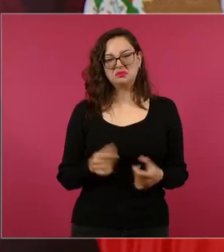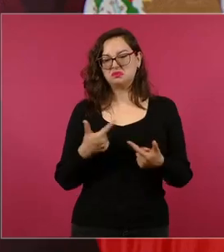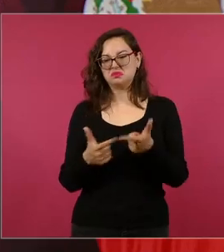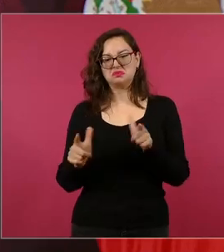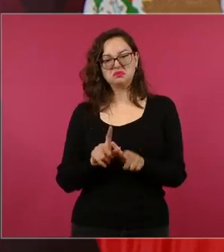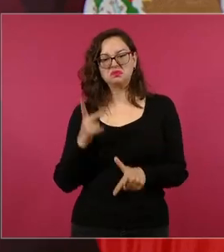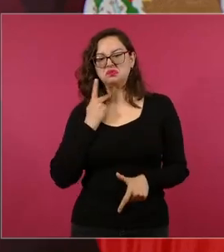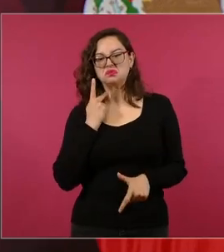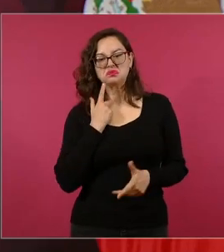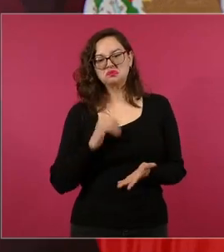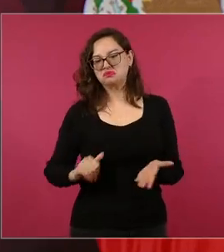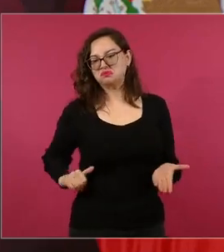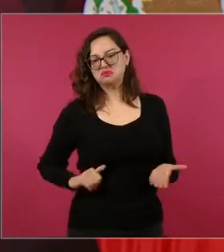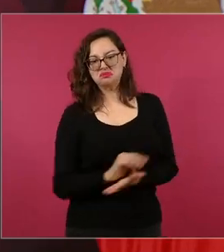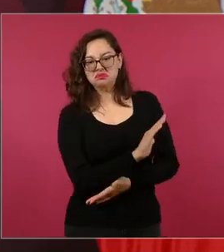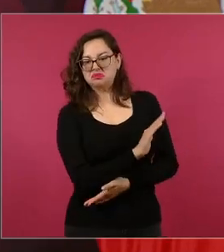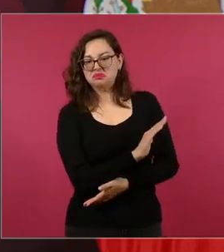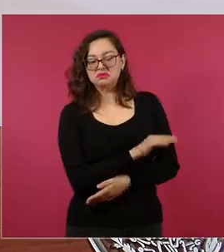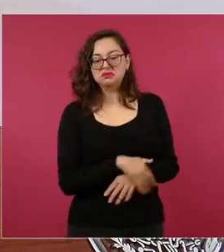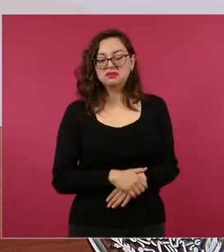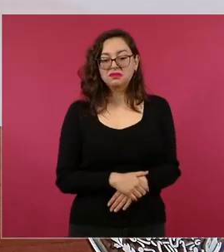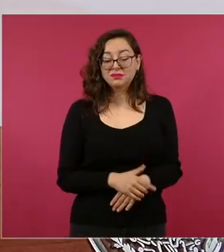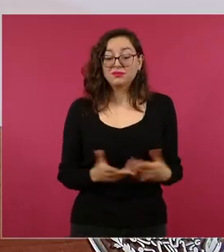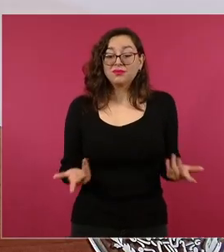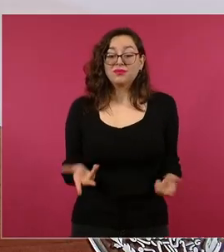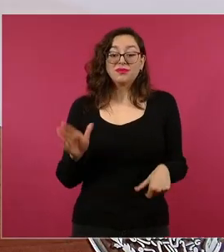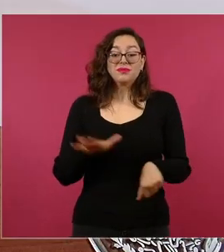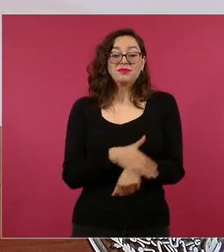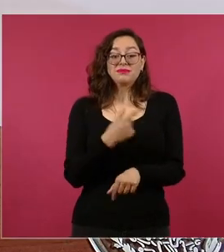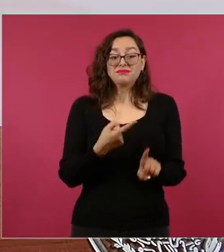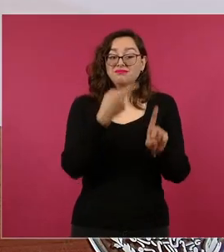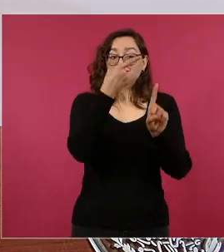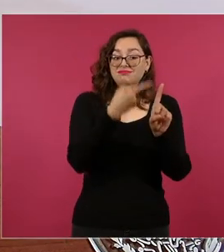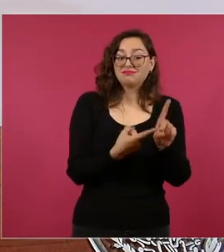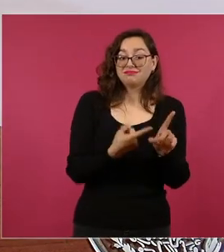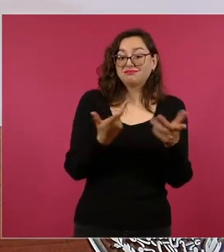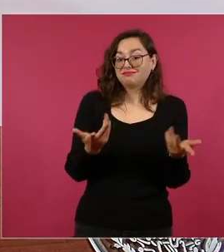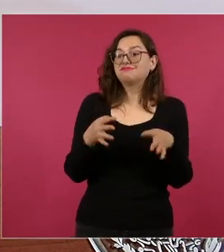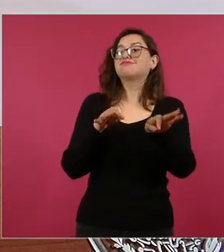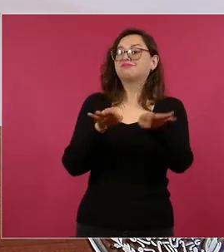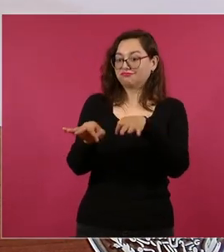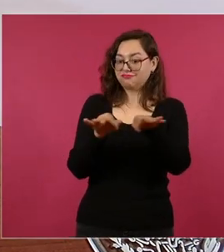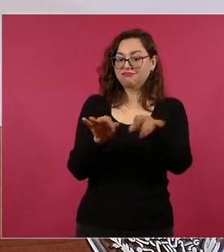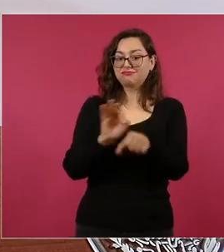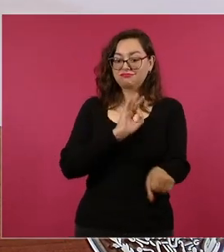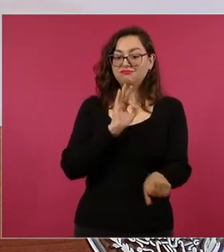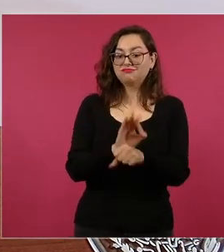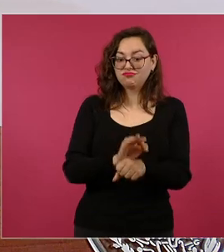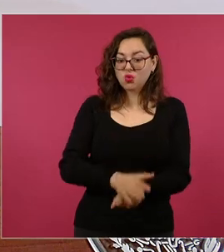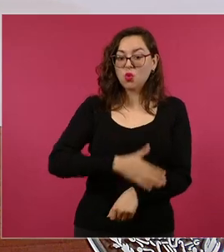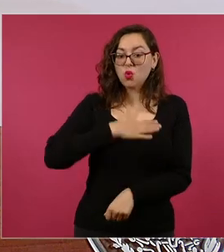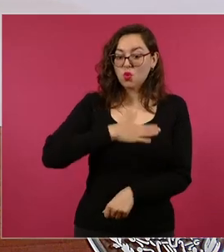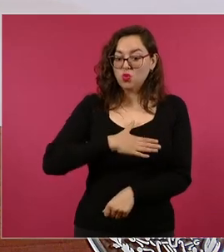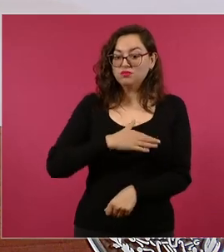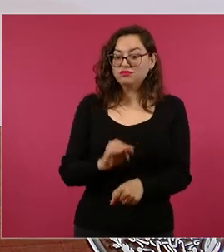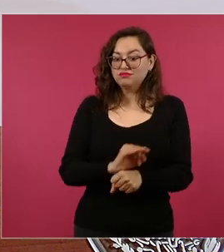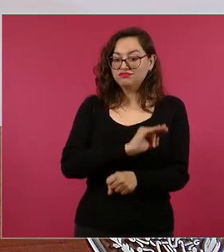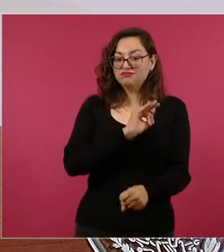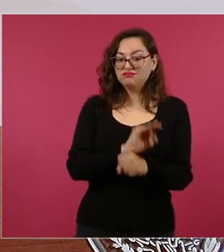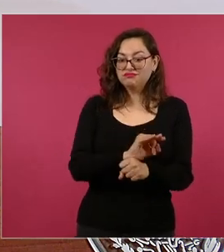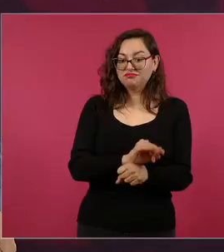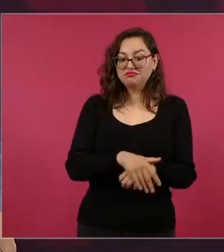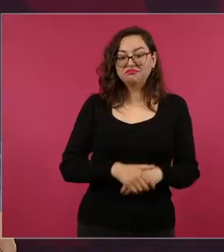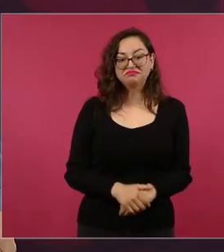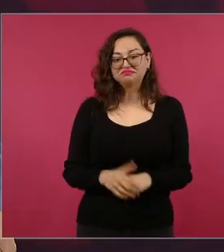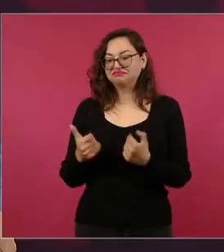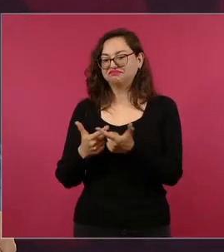defensor de los trabajadores, de las causas justas, y llegaron en su partido